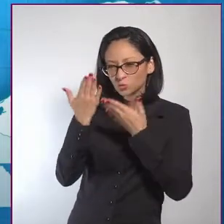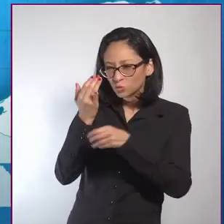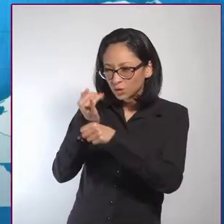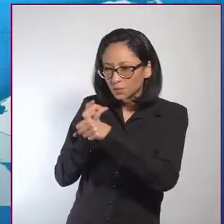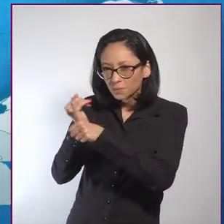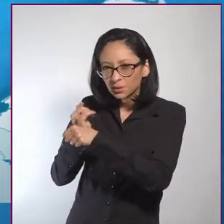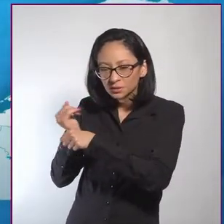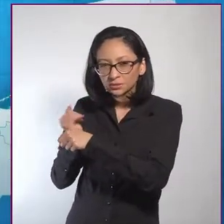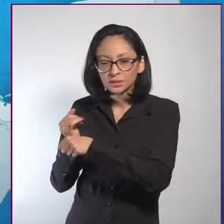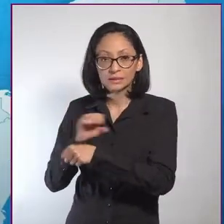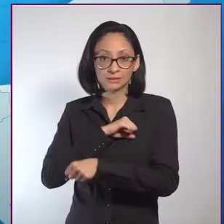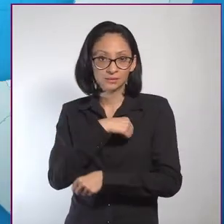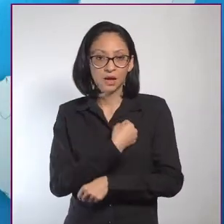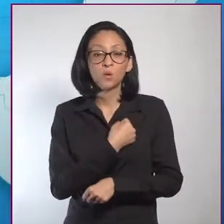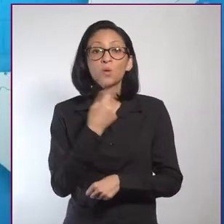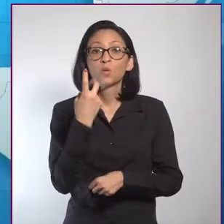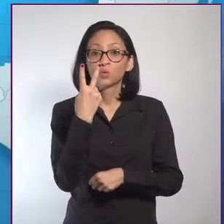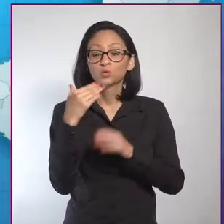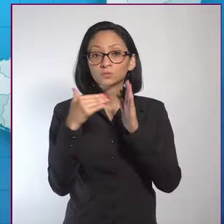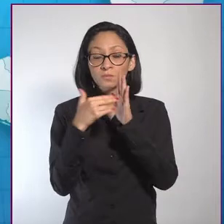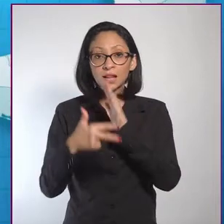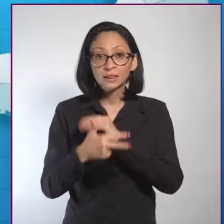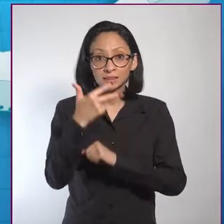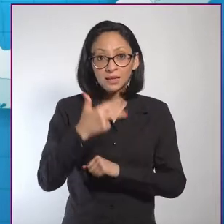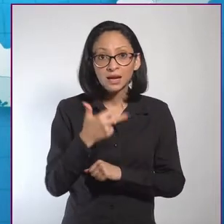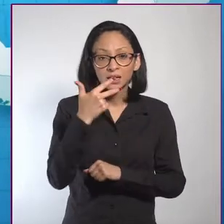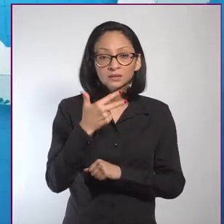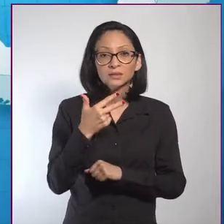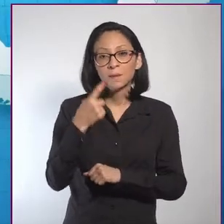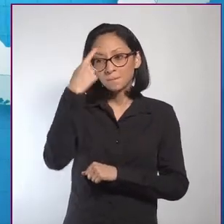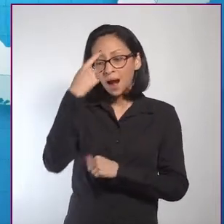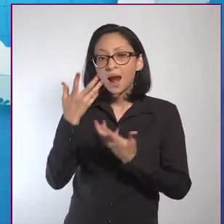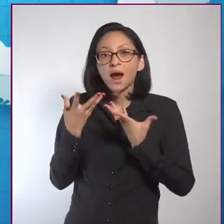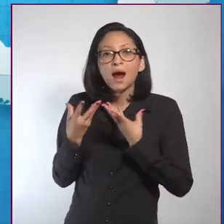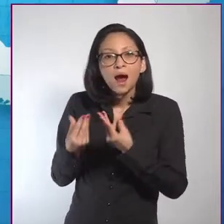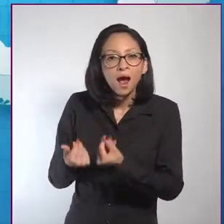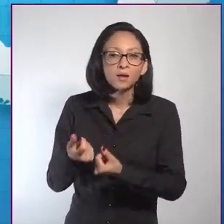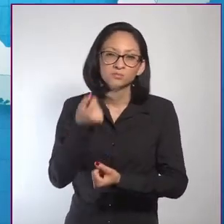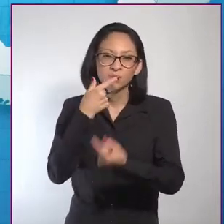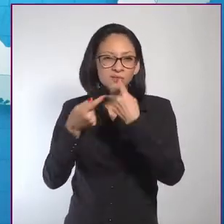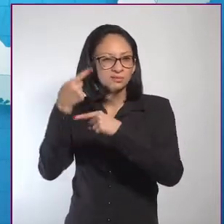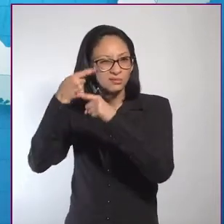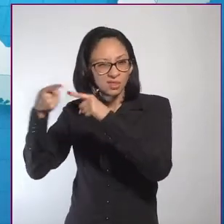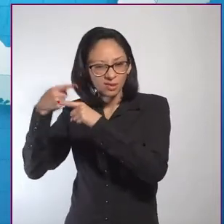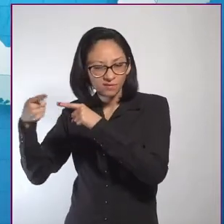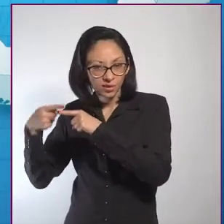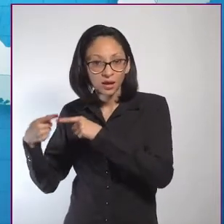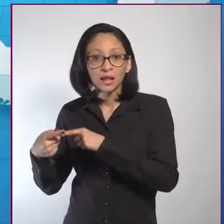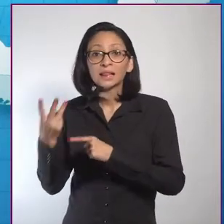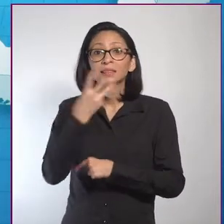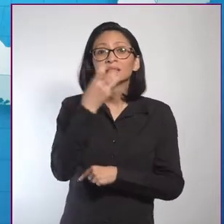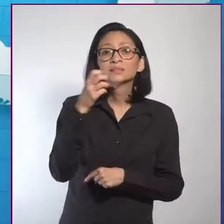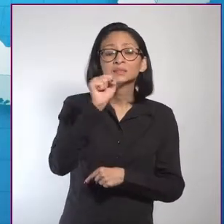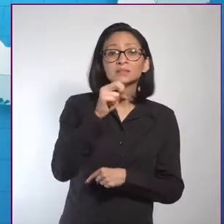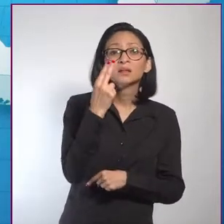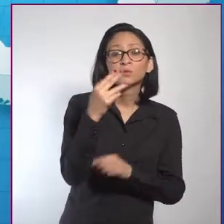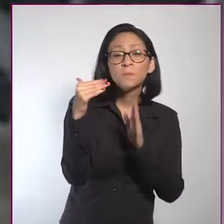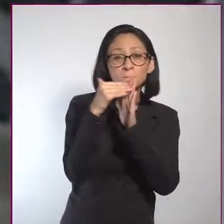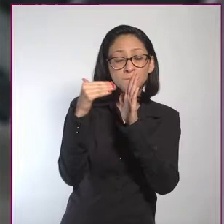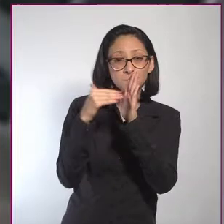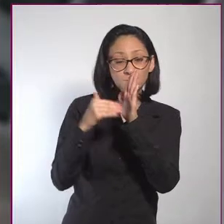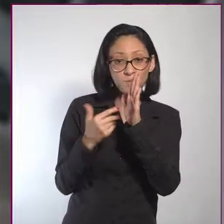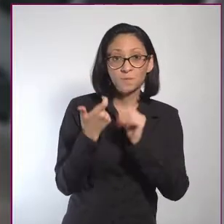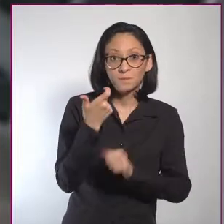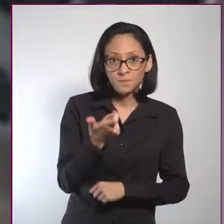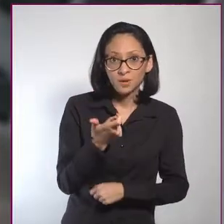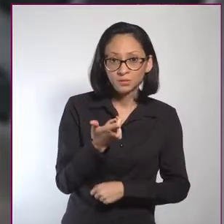el 2013 se calculó que la carga económica de la diabetes en México es de más de 362 millones de